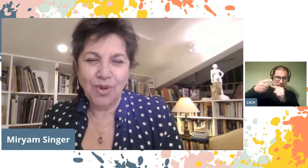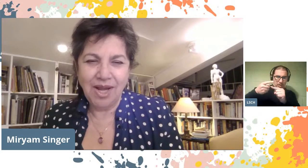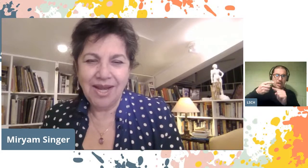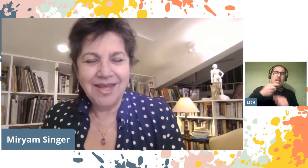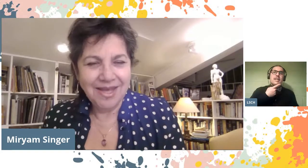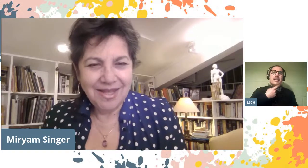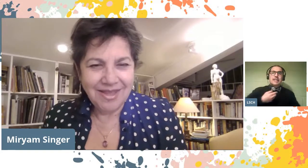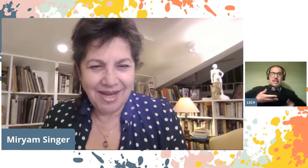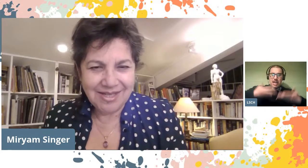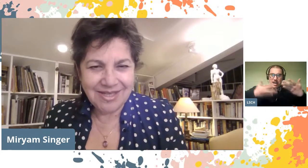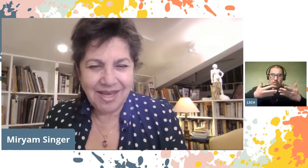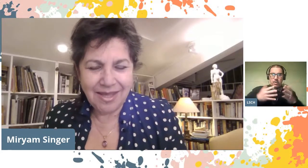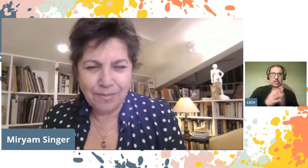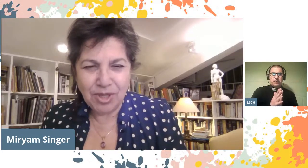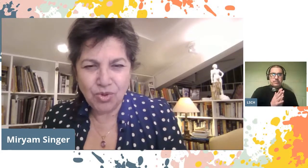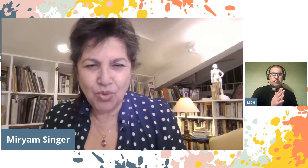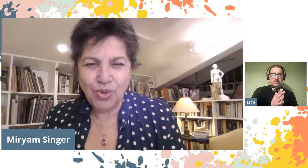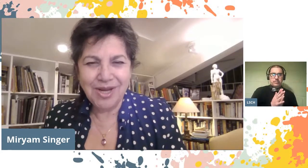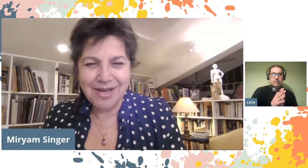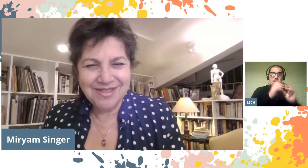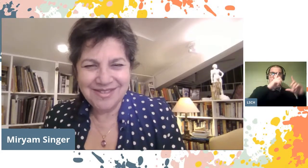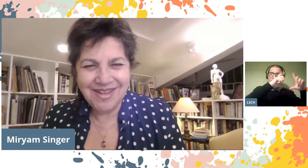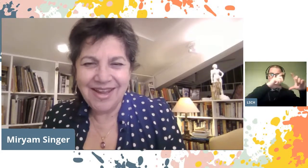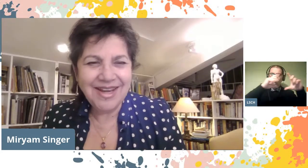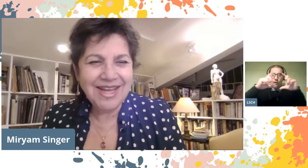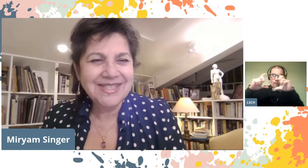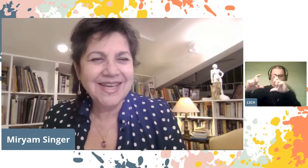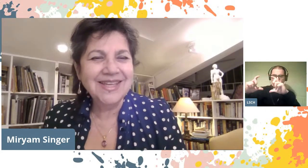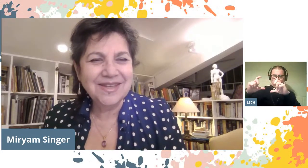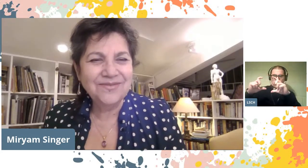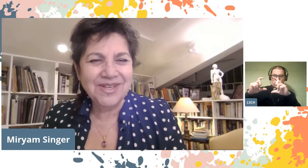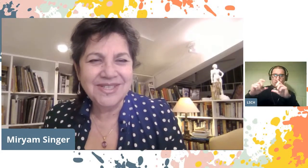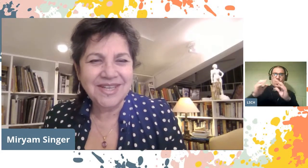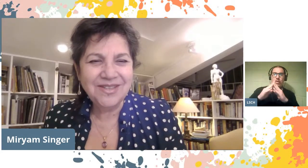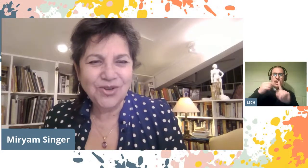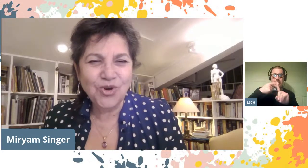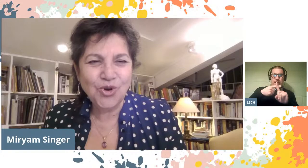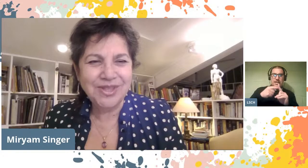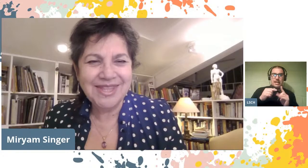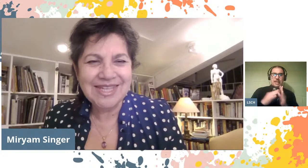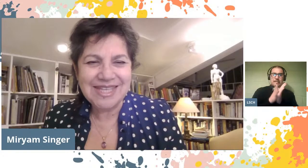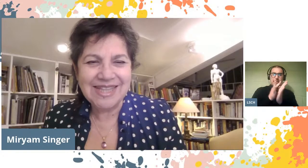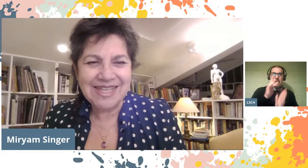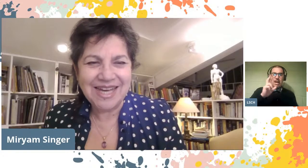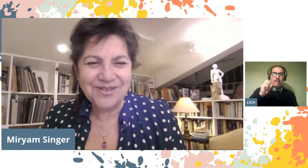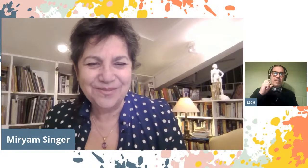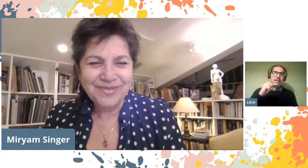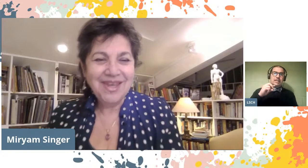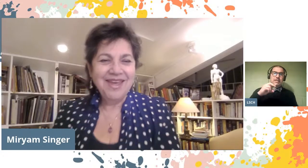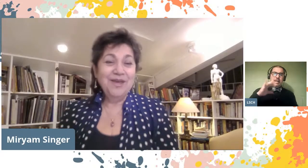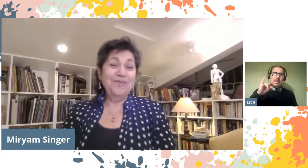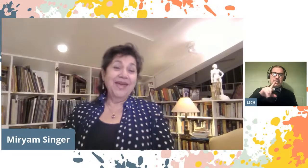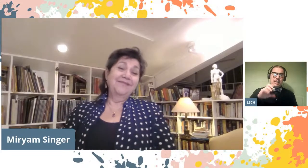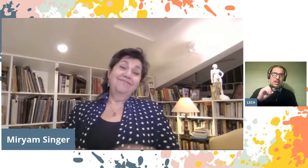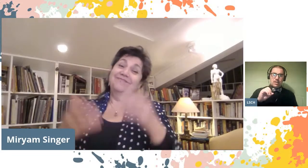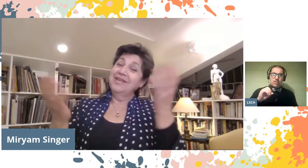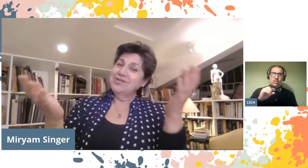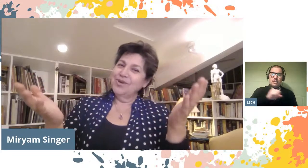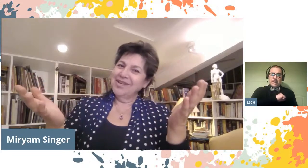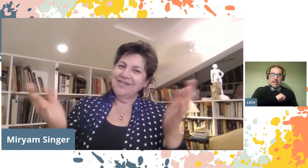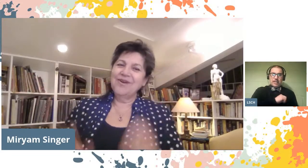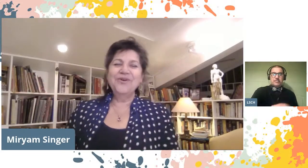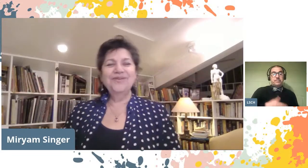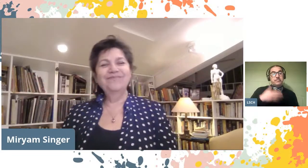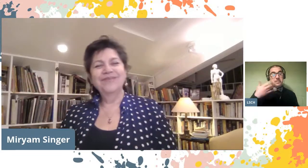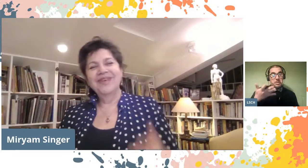interés actual de la serie de pinturas de la Iglesia de San Francisco de Santiago. Y bien,